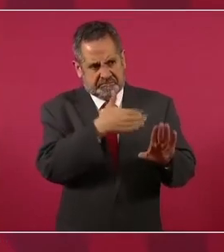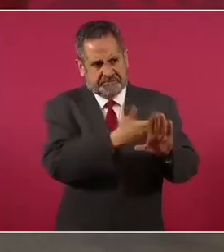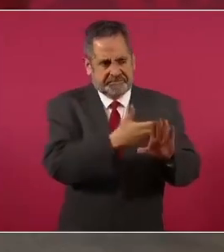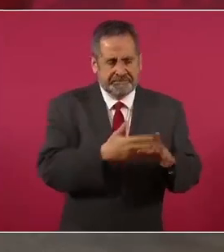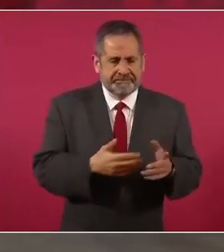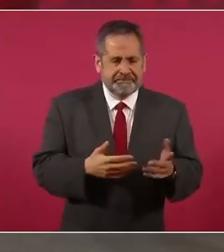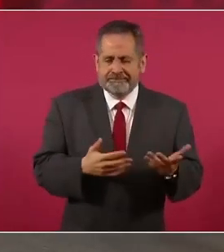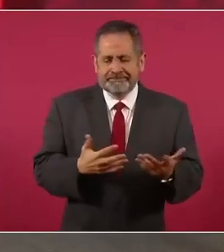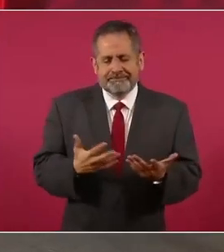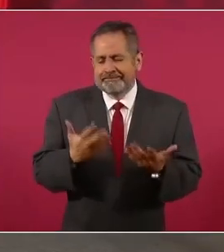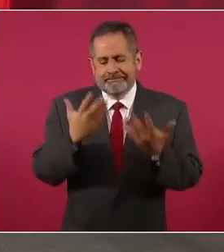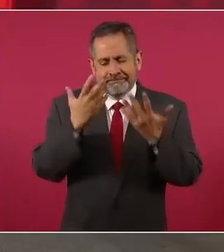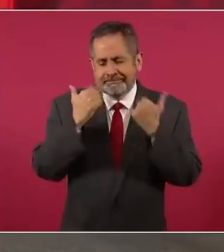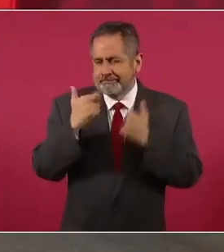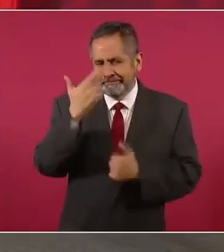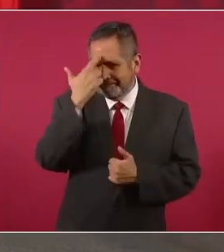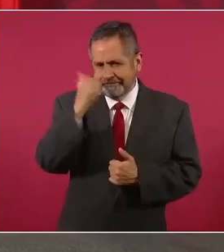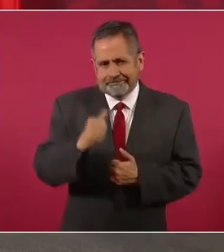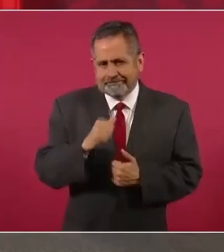fundamento.